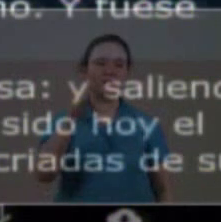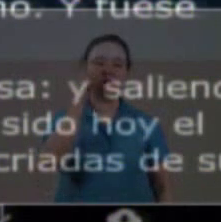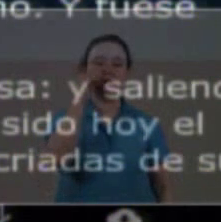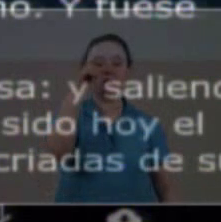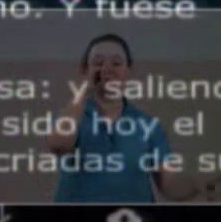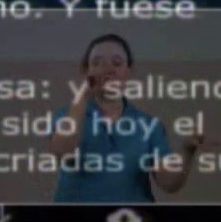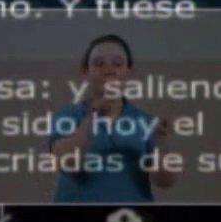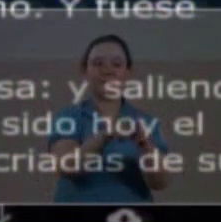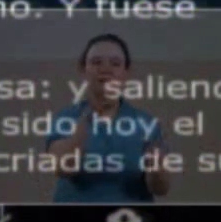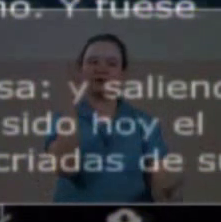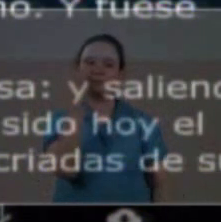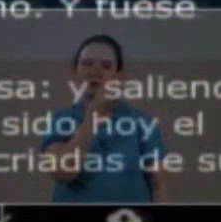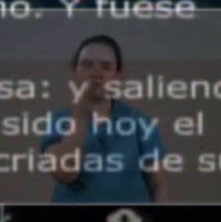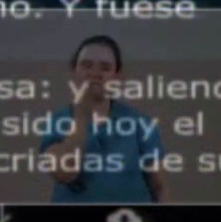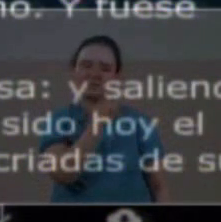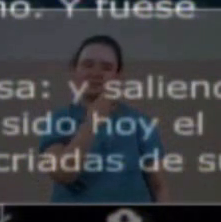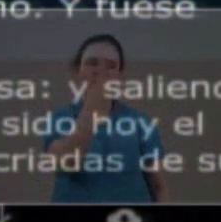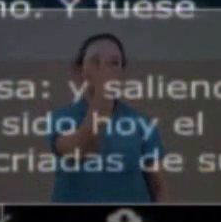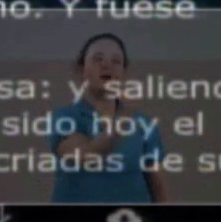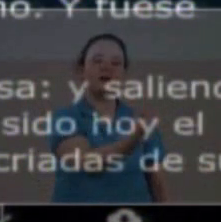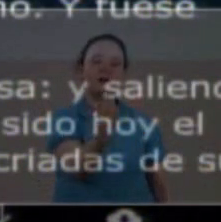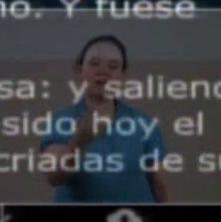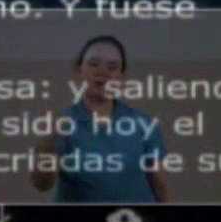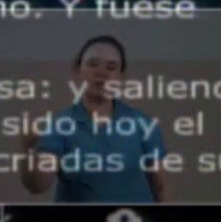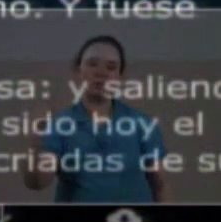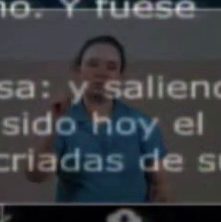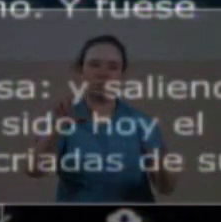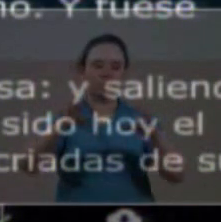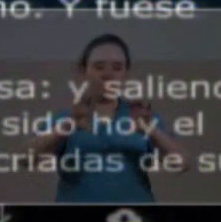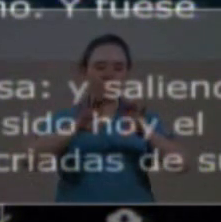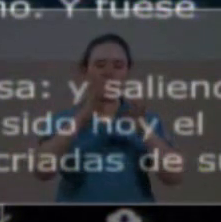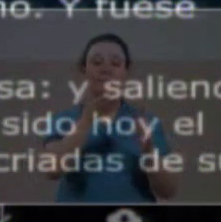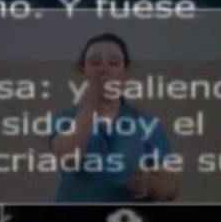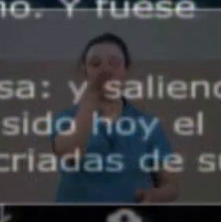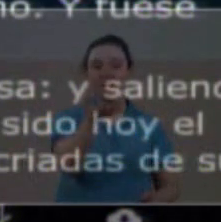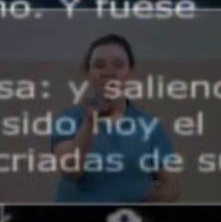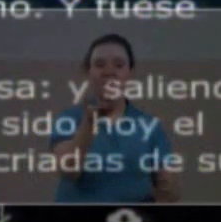mujeres, a cada uno una torta de pan,